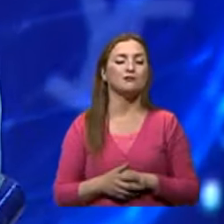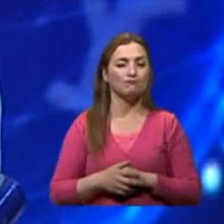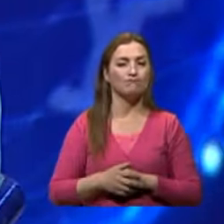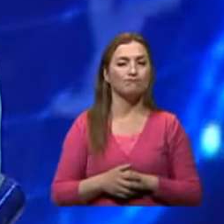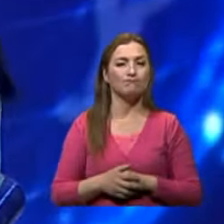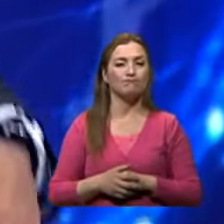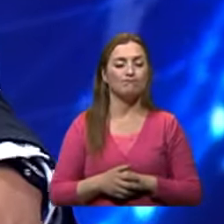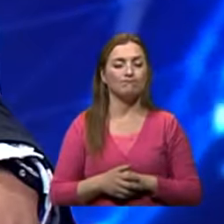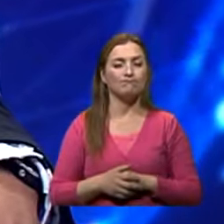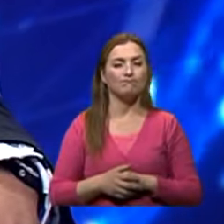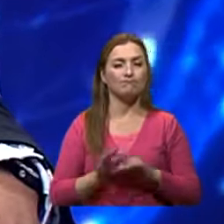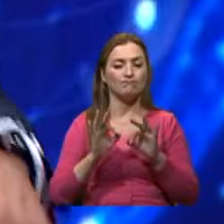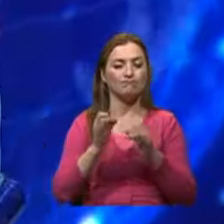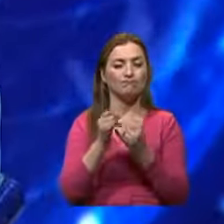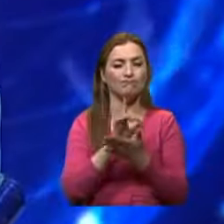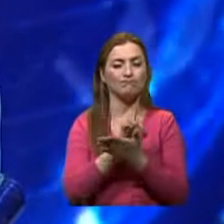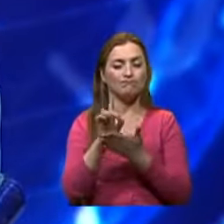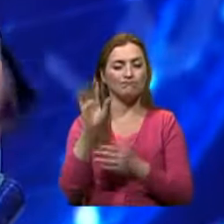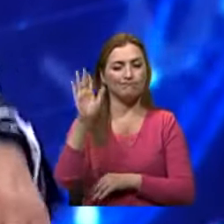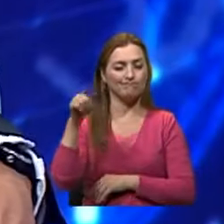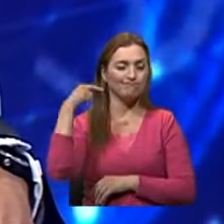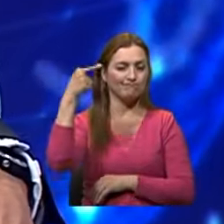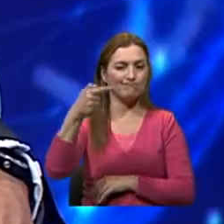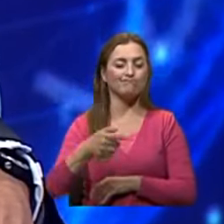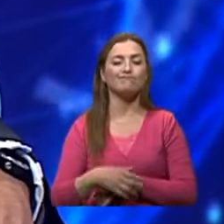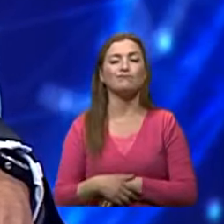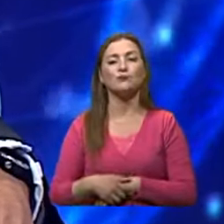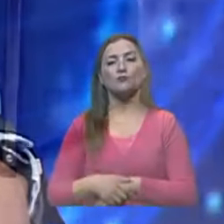salud@teleamazonas.com. Que tengan un excelente fin de semana y nos vemos la próxima.